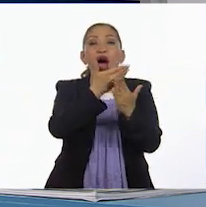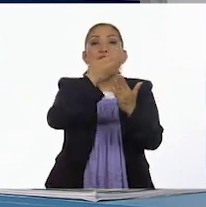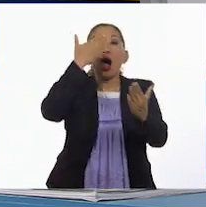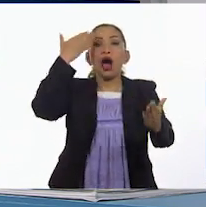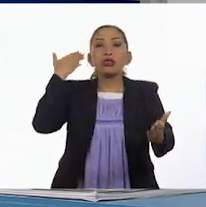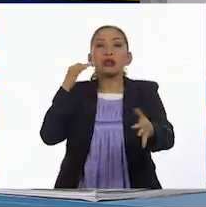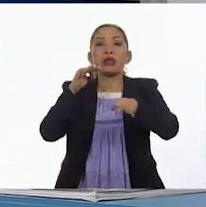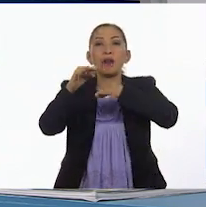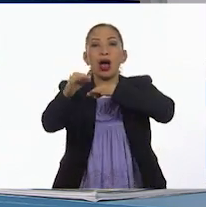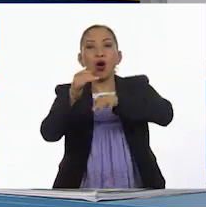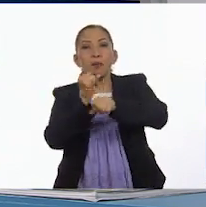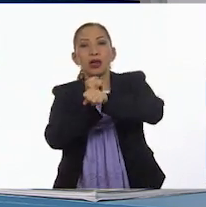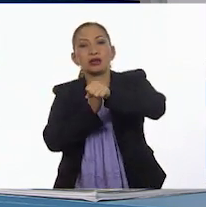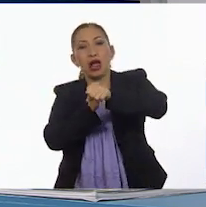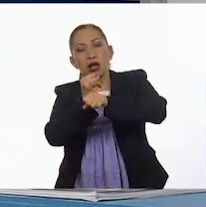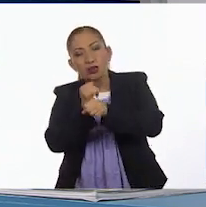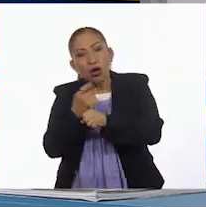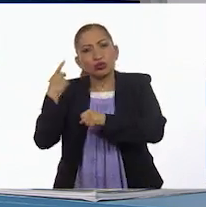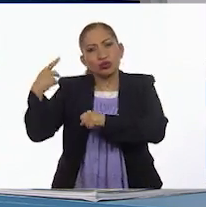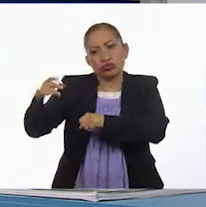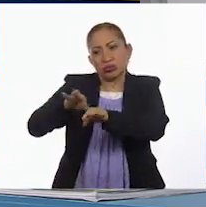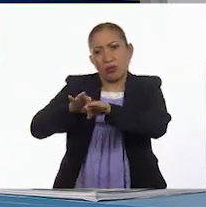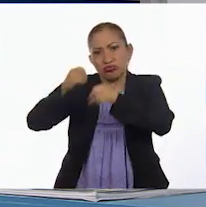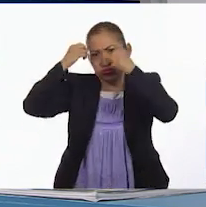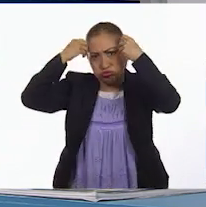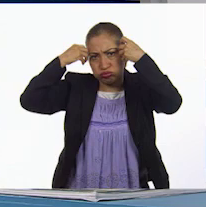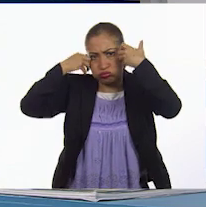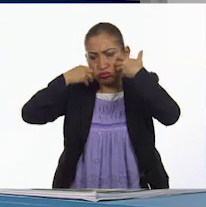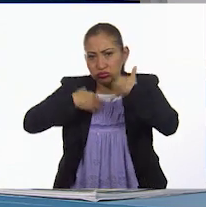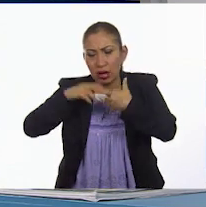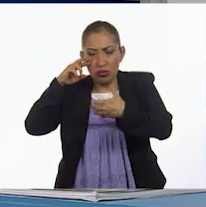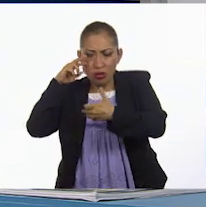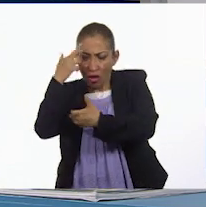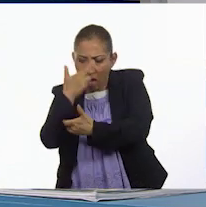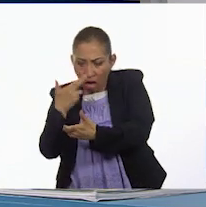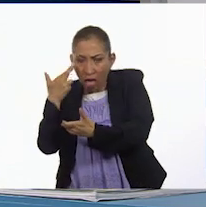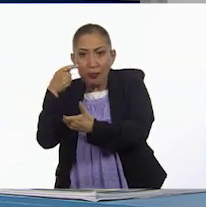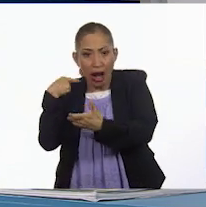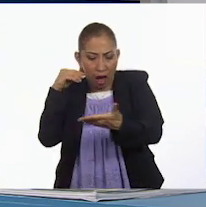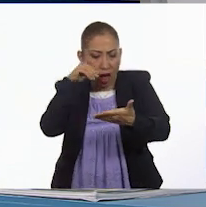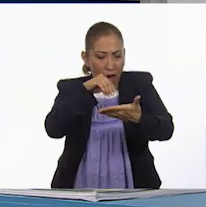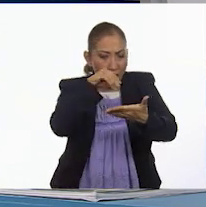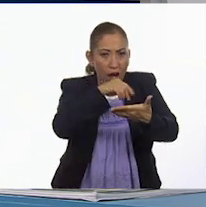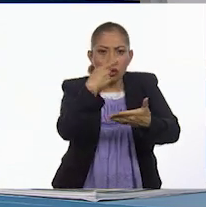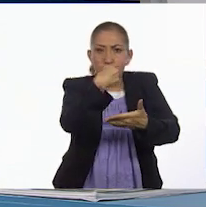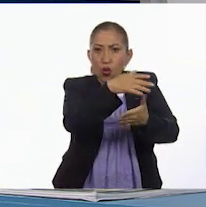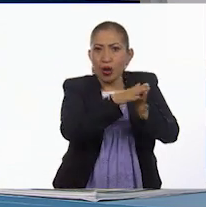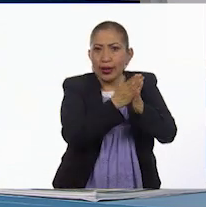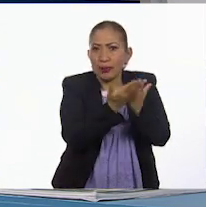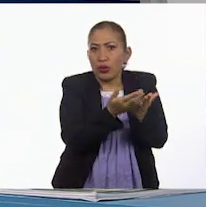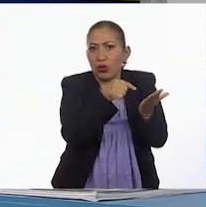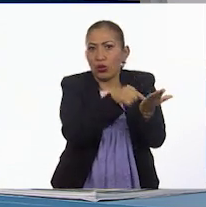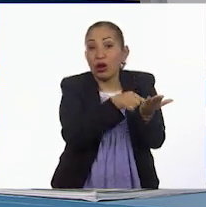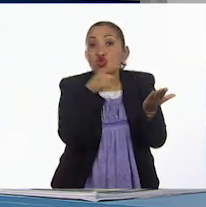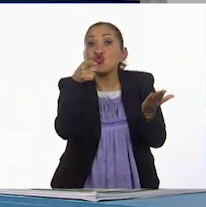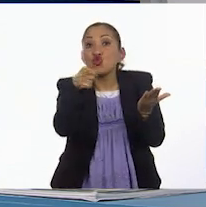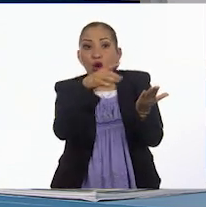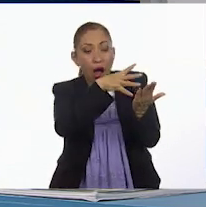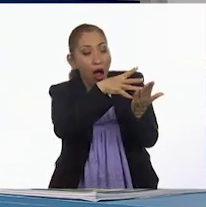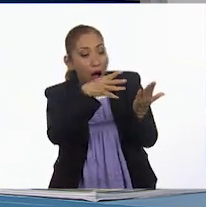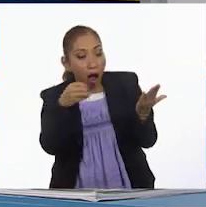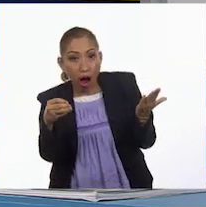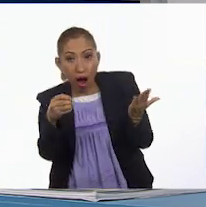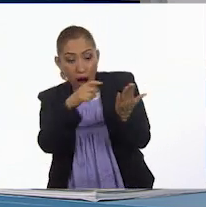están dedicando a investigar, estar haciendo pues revisión de textos para precisamente elaborar el contenido de ese libro o